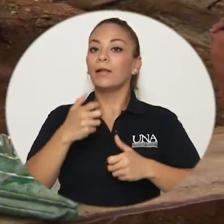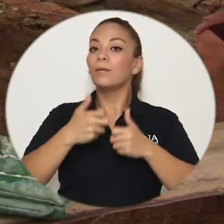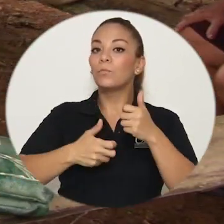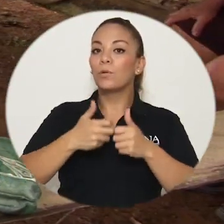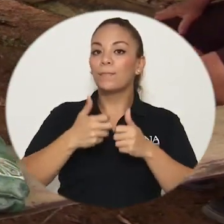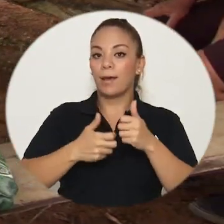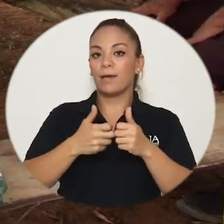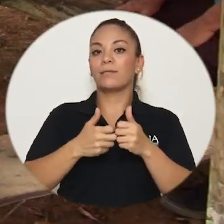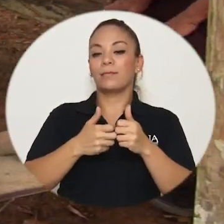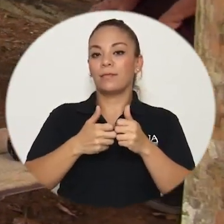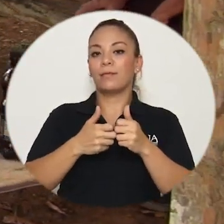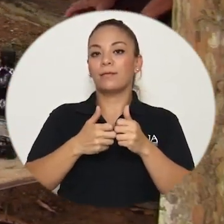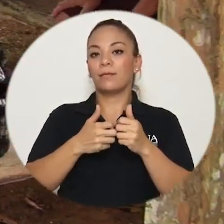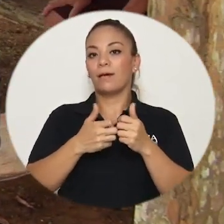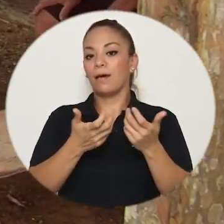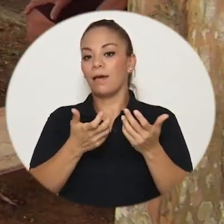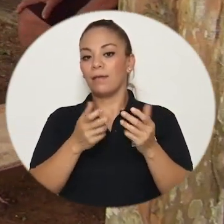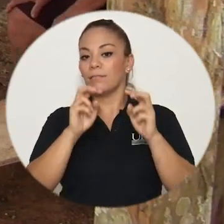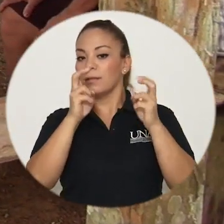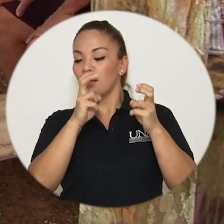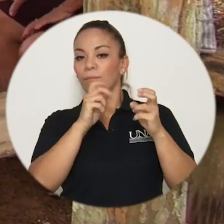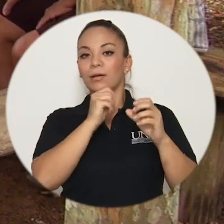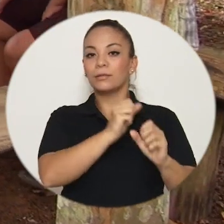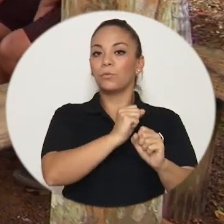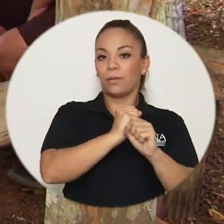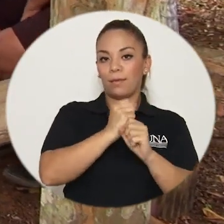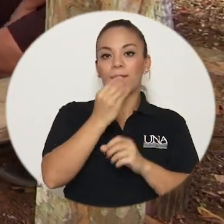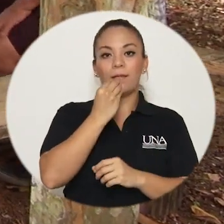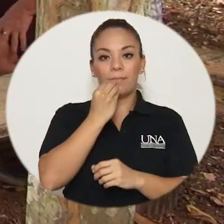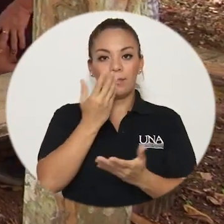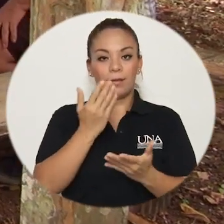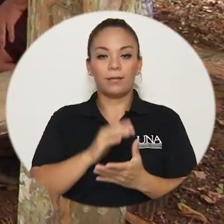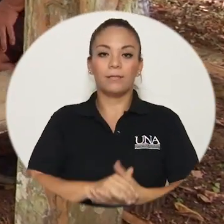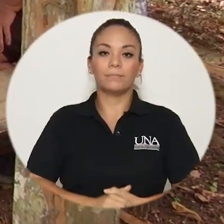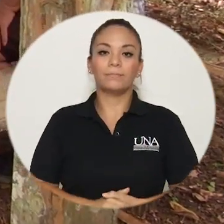de la problemática en términos de inseguridad alimentaria, ¿no?